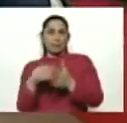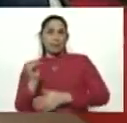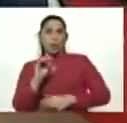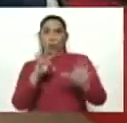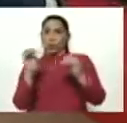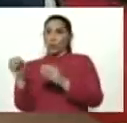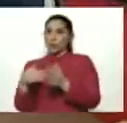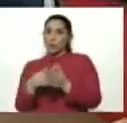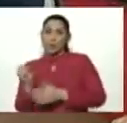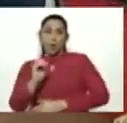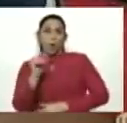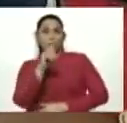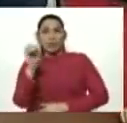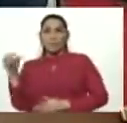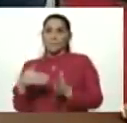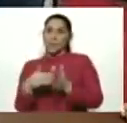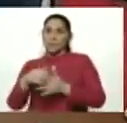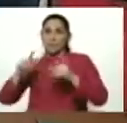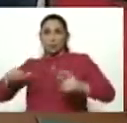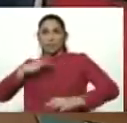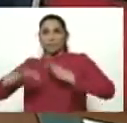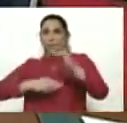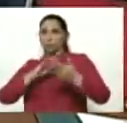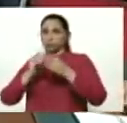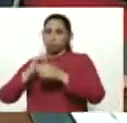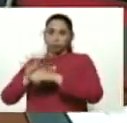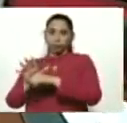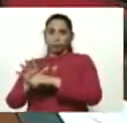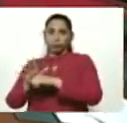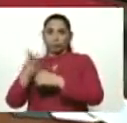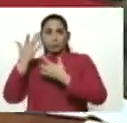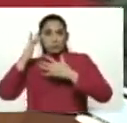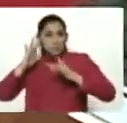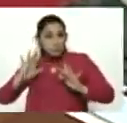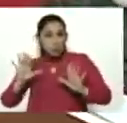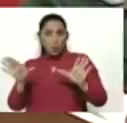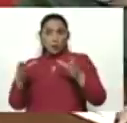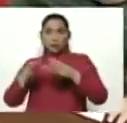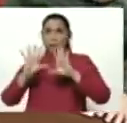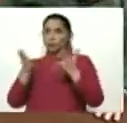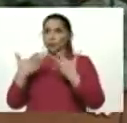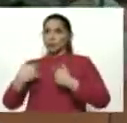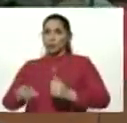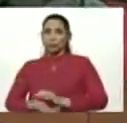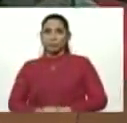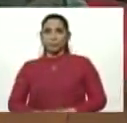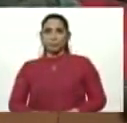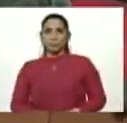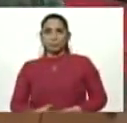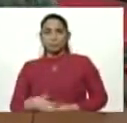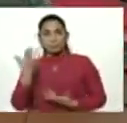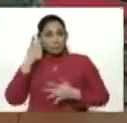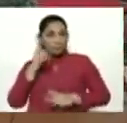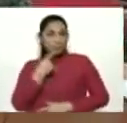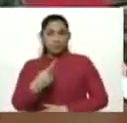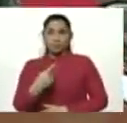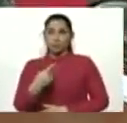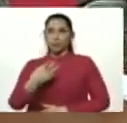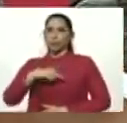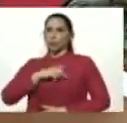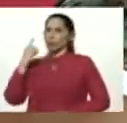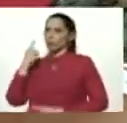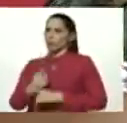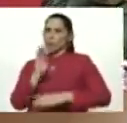90.000 o hasta de 100.000. Son las proyecciones de la Organización Mundial de la Salud. Tenemos que